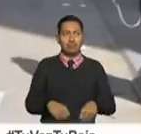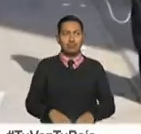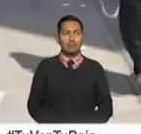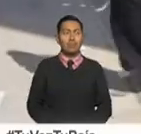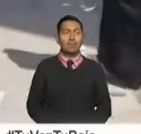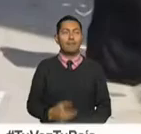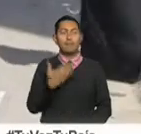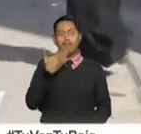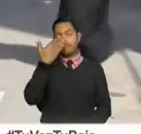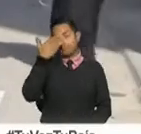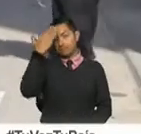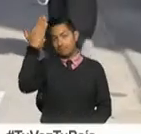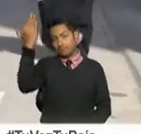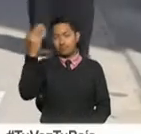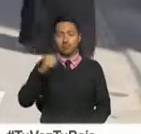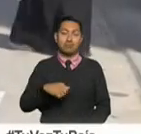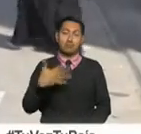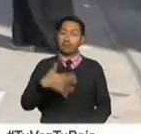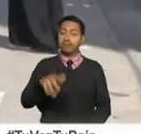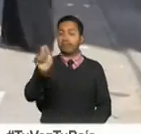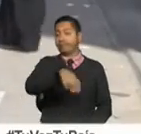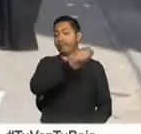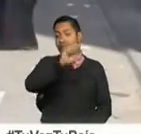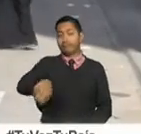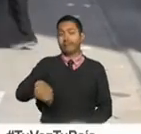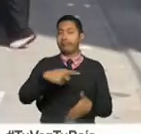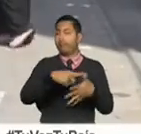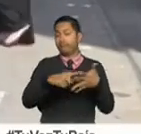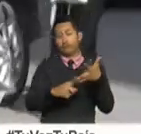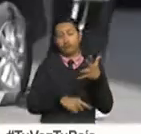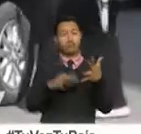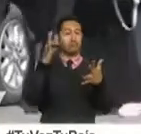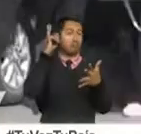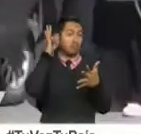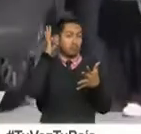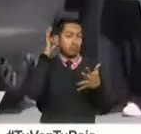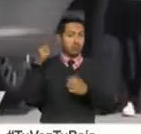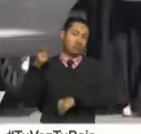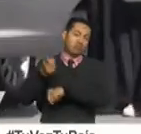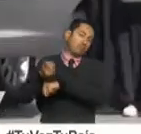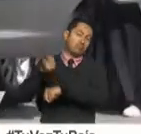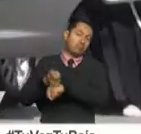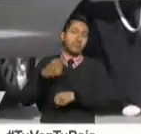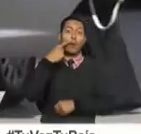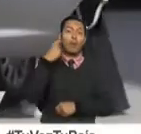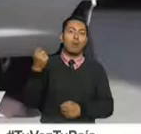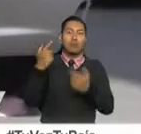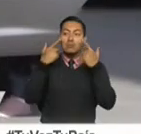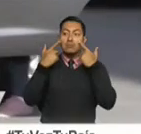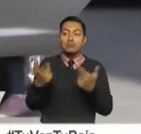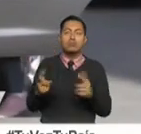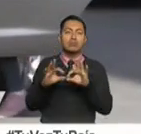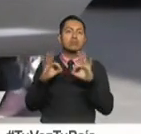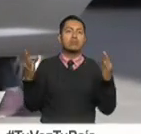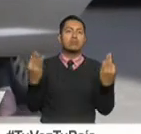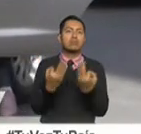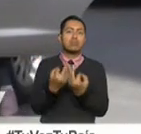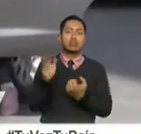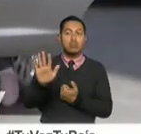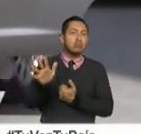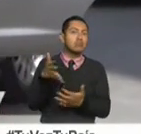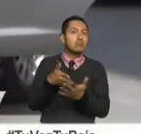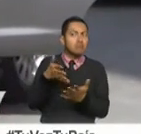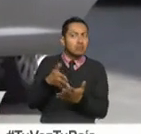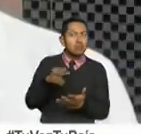Arabia Saudí sigue imponiendo duras restricciones a las mujeres, que deben estar bajo la tutela de un hombre de su familia para estudiar